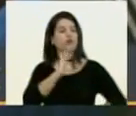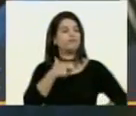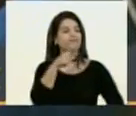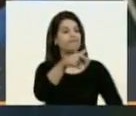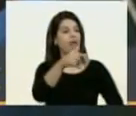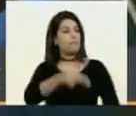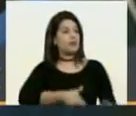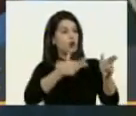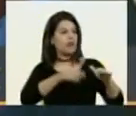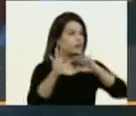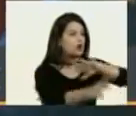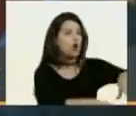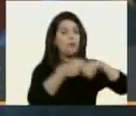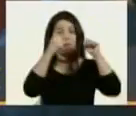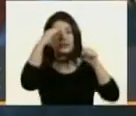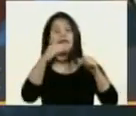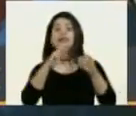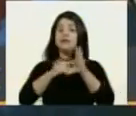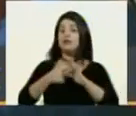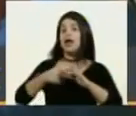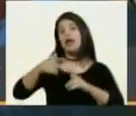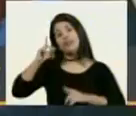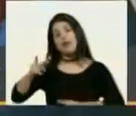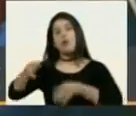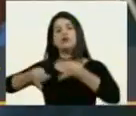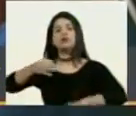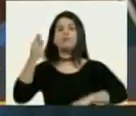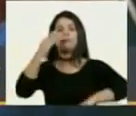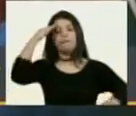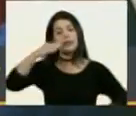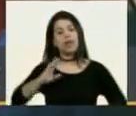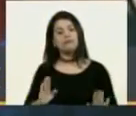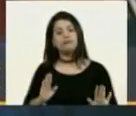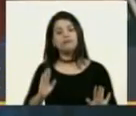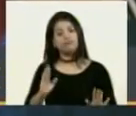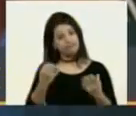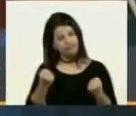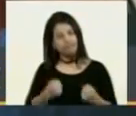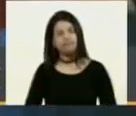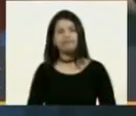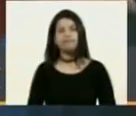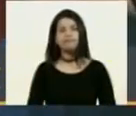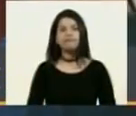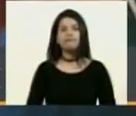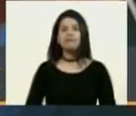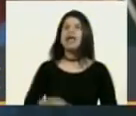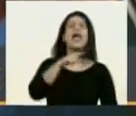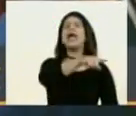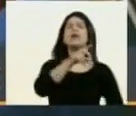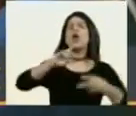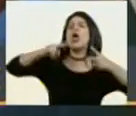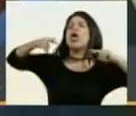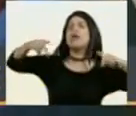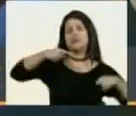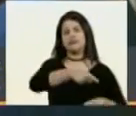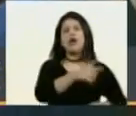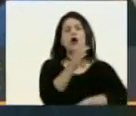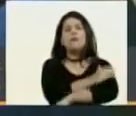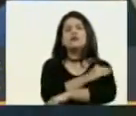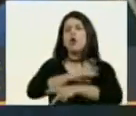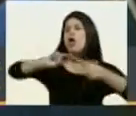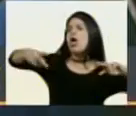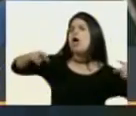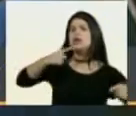comete delitos en complicidad con militares es sometido a la justicia militar. Es mentira, es una manipulación de la derecha decir que no se pueden